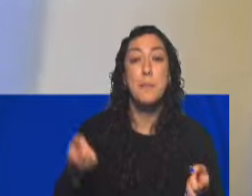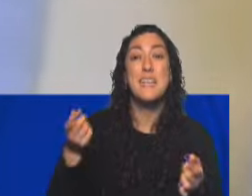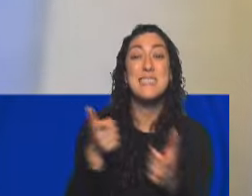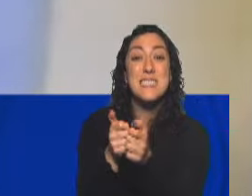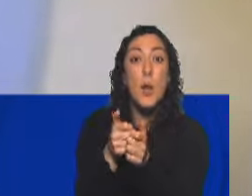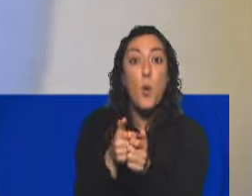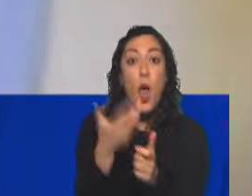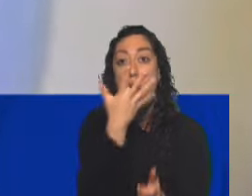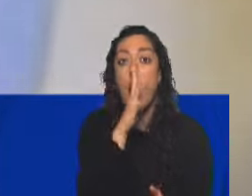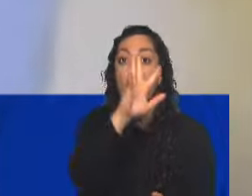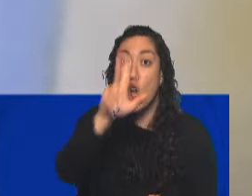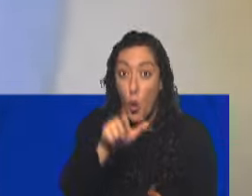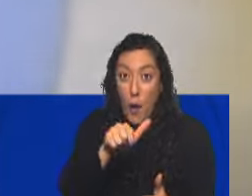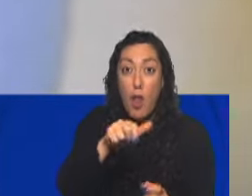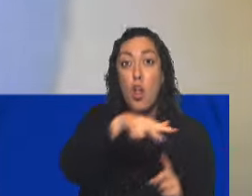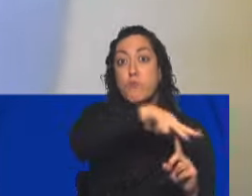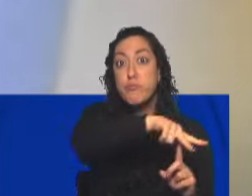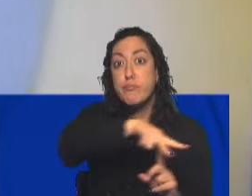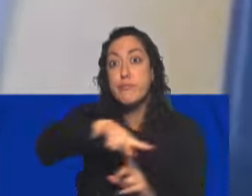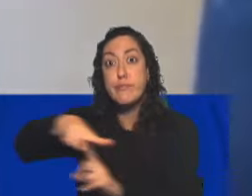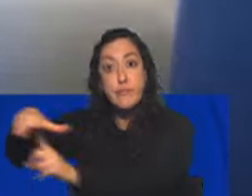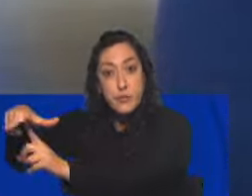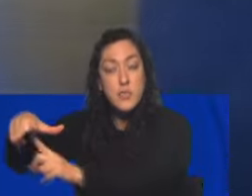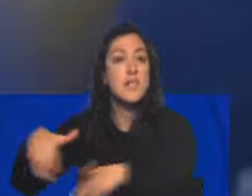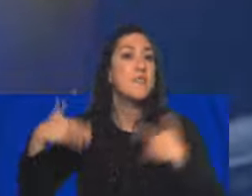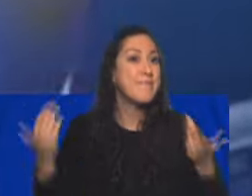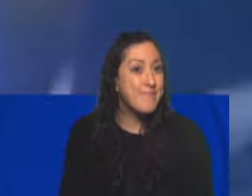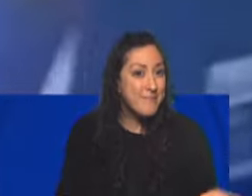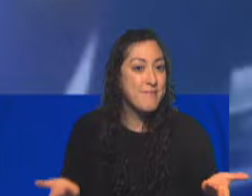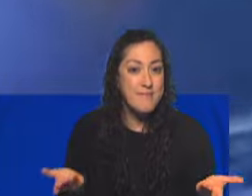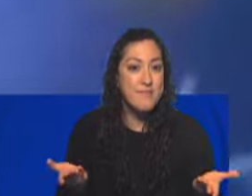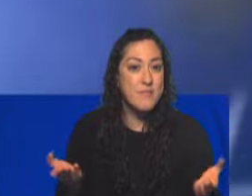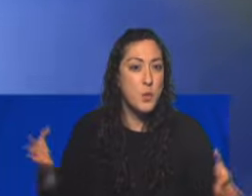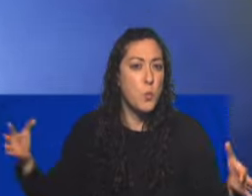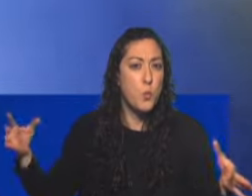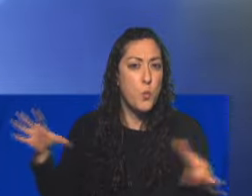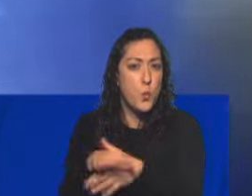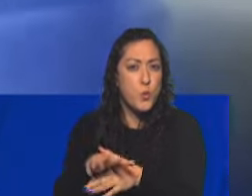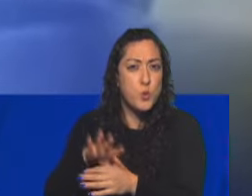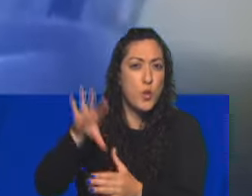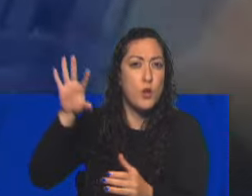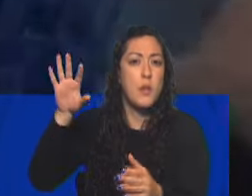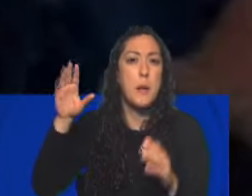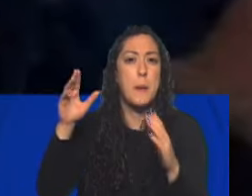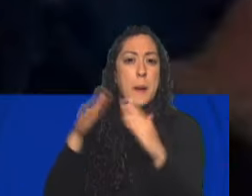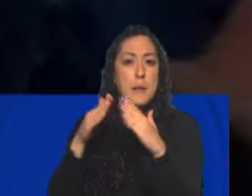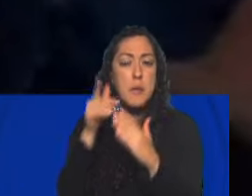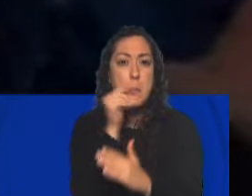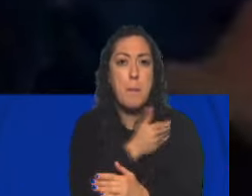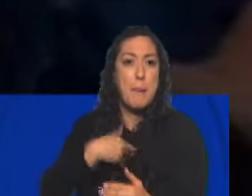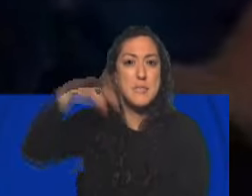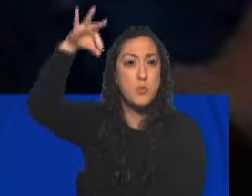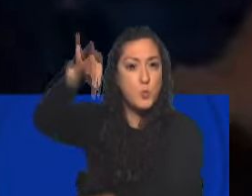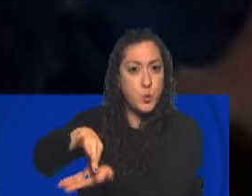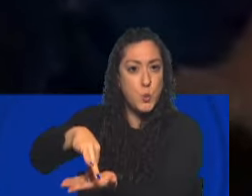que robó. Cuando cruzaron los datos, impactó en el lugar exacto en el que estaba. Luna